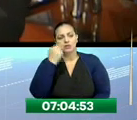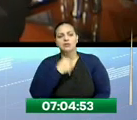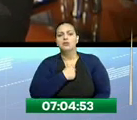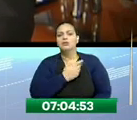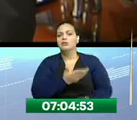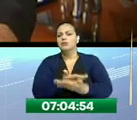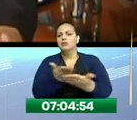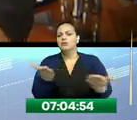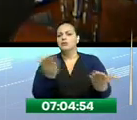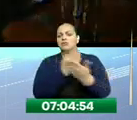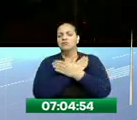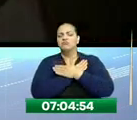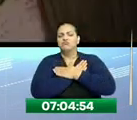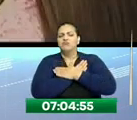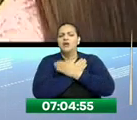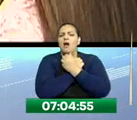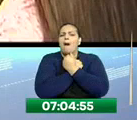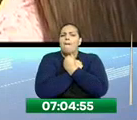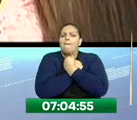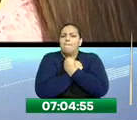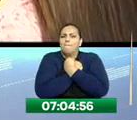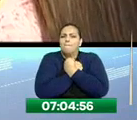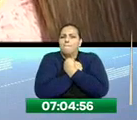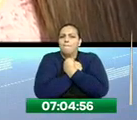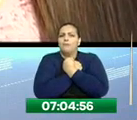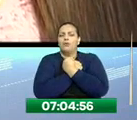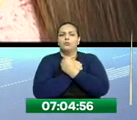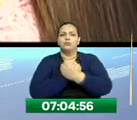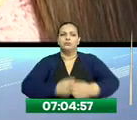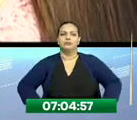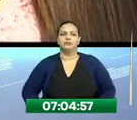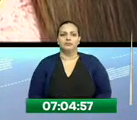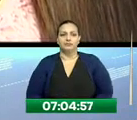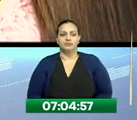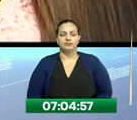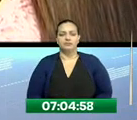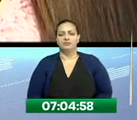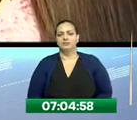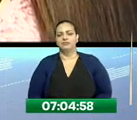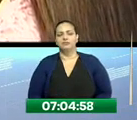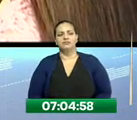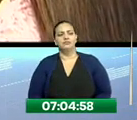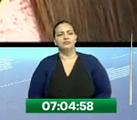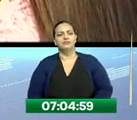hemos padecido mucho dolor para también alimentar y seguir